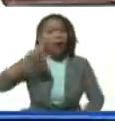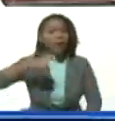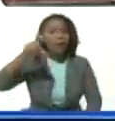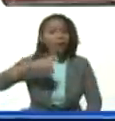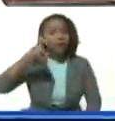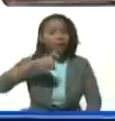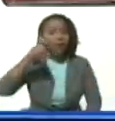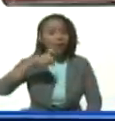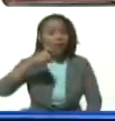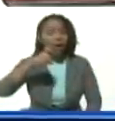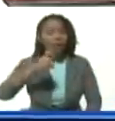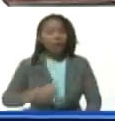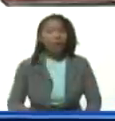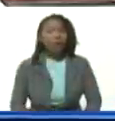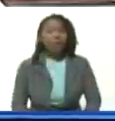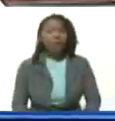necesidades